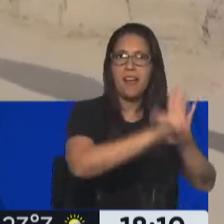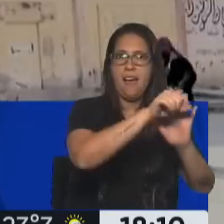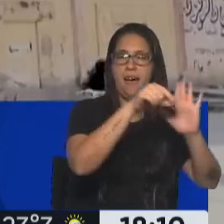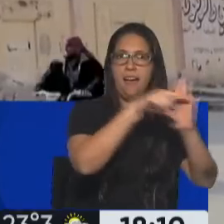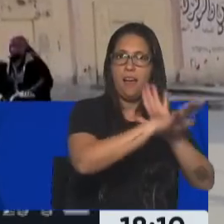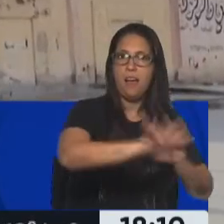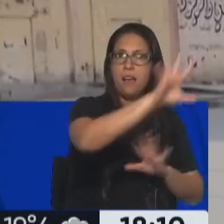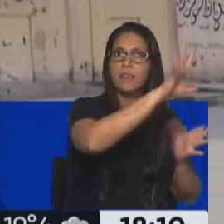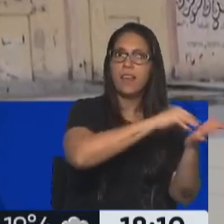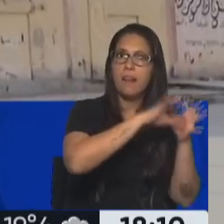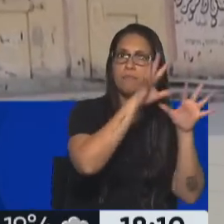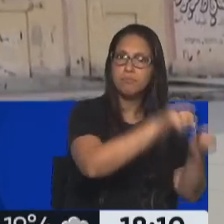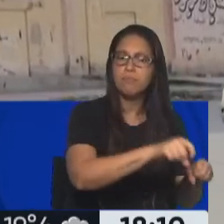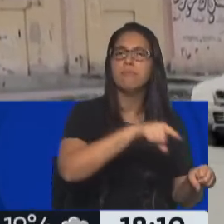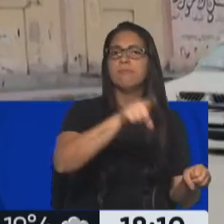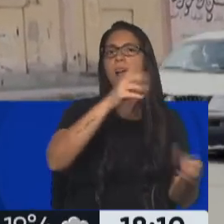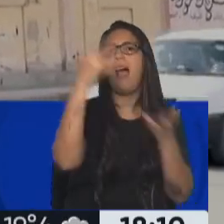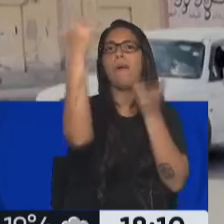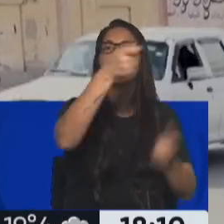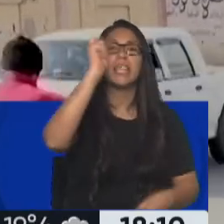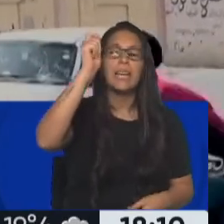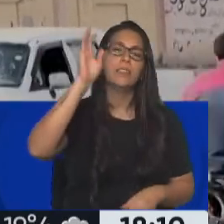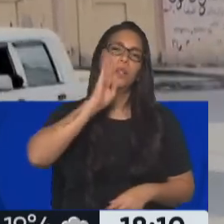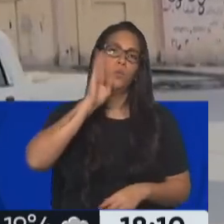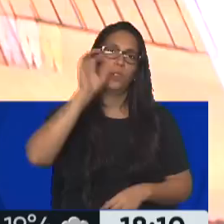y cuentan con apoyo de los Estados Unidos.